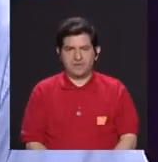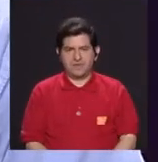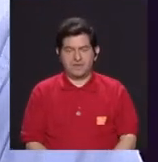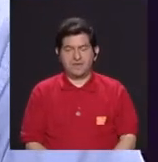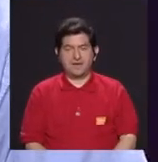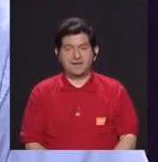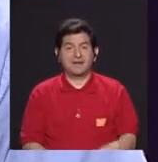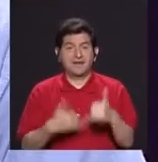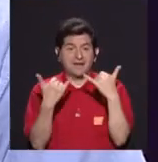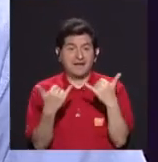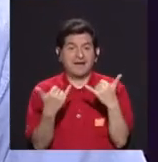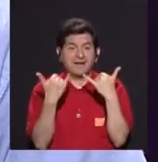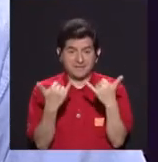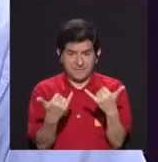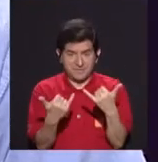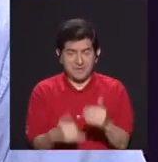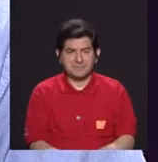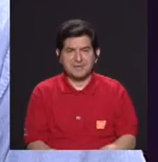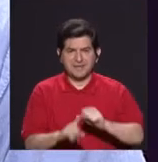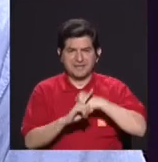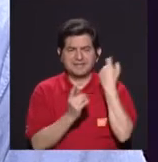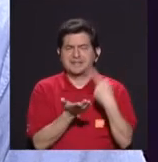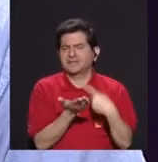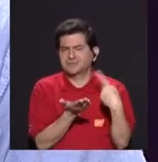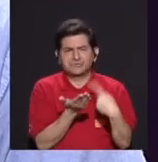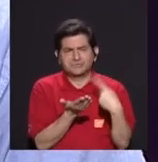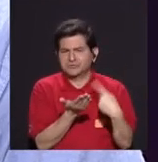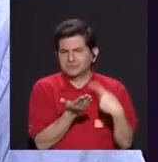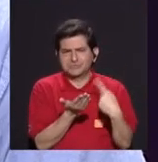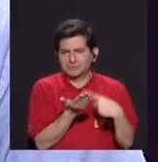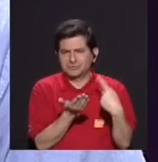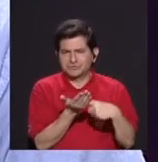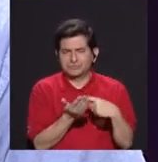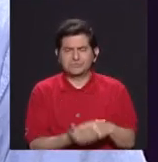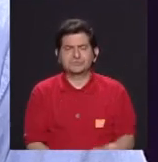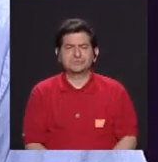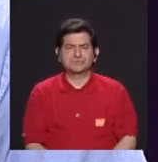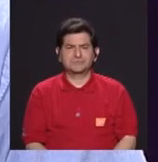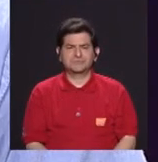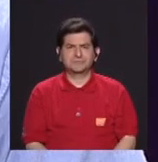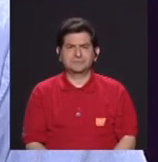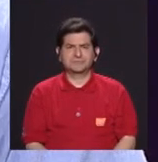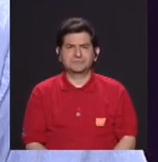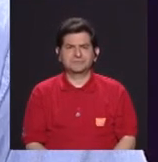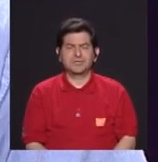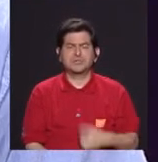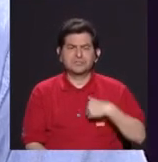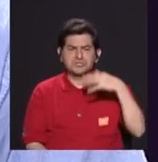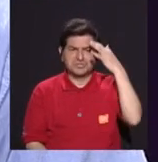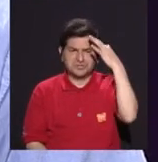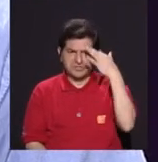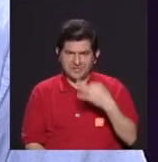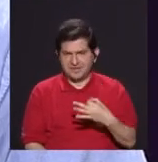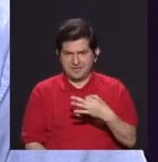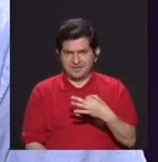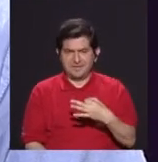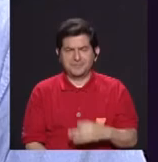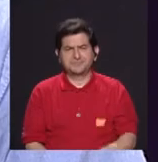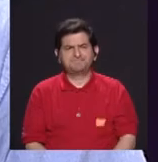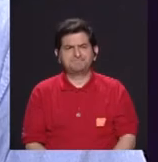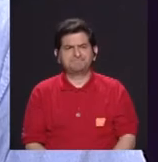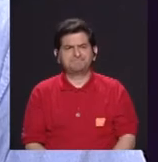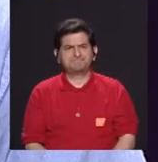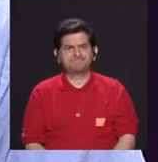o está todavía en una cuestión de debate una cuestión de polémica y considero yo que lo que más